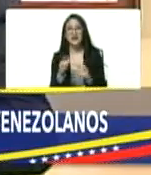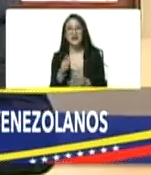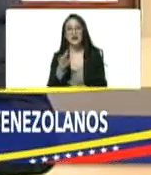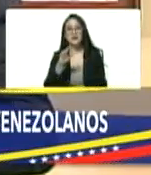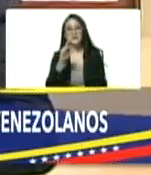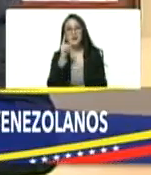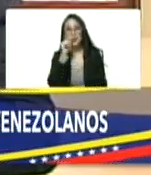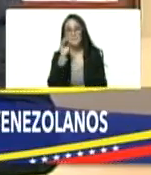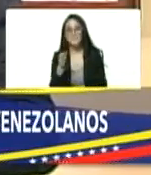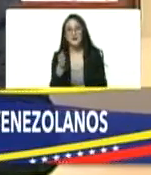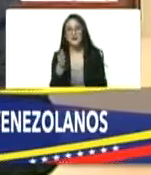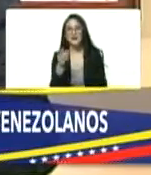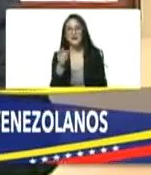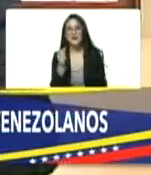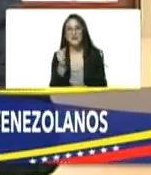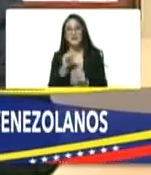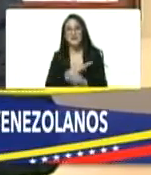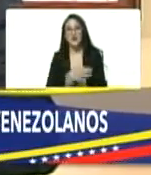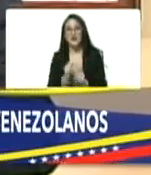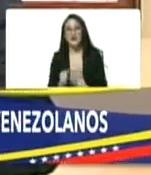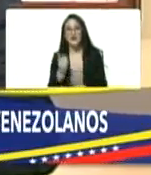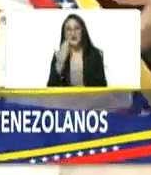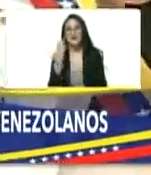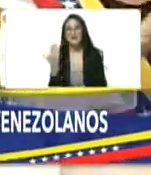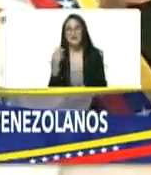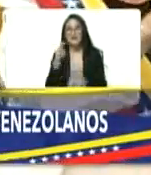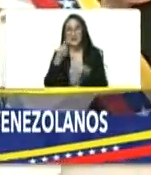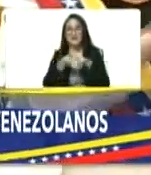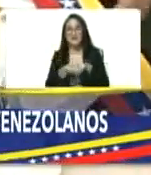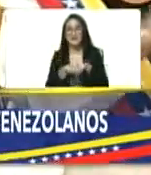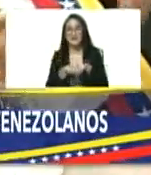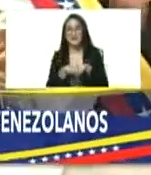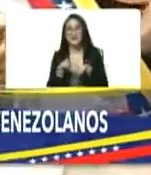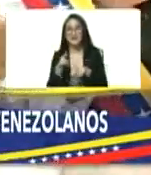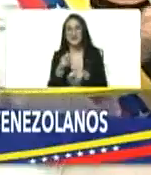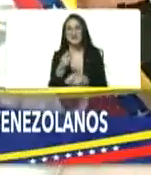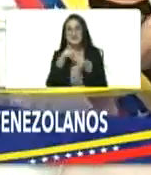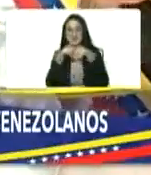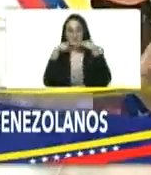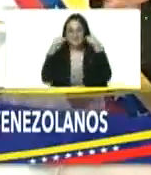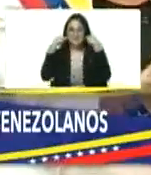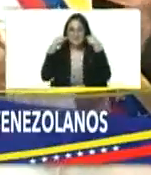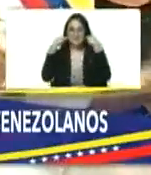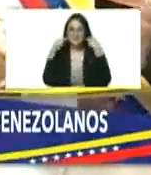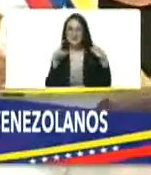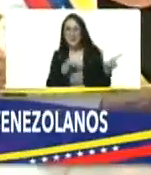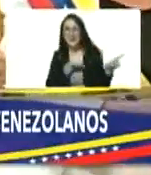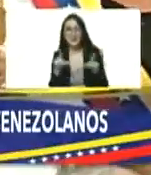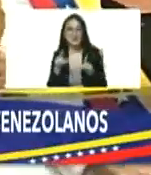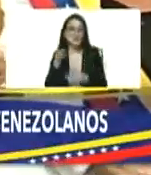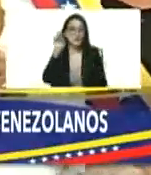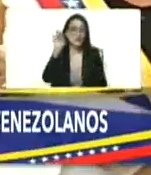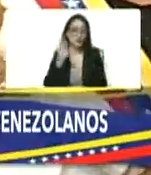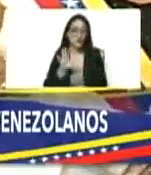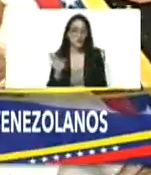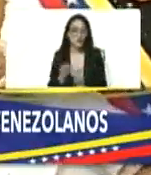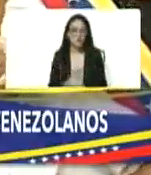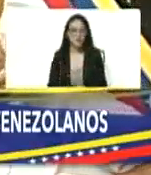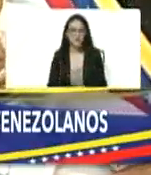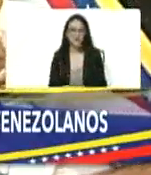Gualberto Ibarreto, que está duro, mira, está plantado aquí, sonriente, listo para lo que venga, Gualberto